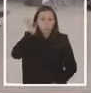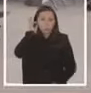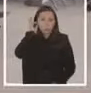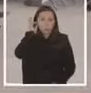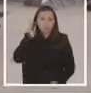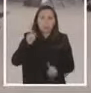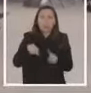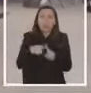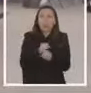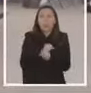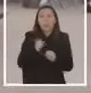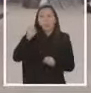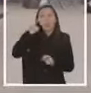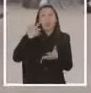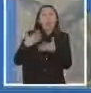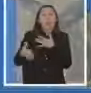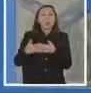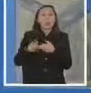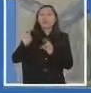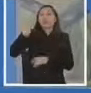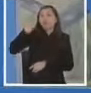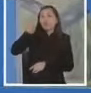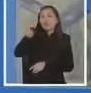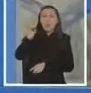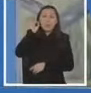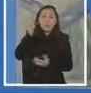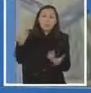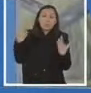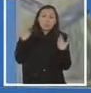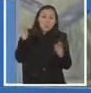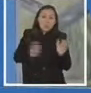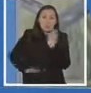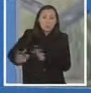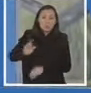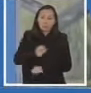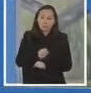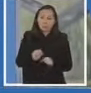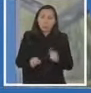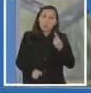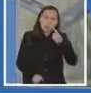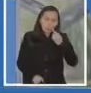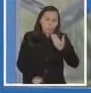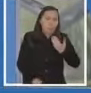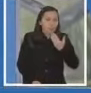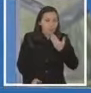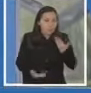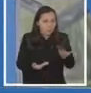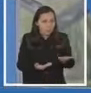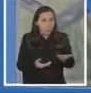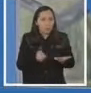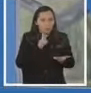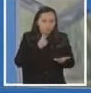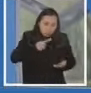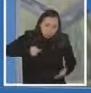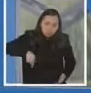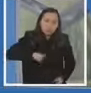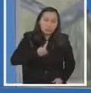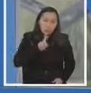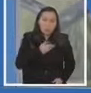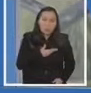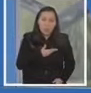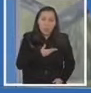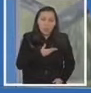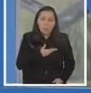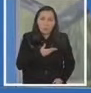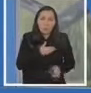Pero además no podemos naturalizar que lo realicen solamente las mujeres. Los hombres también tenemos